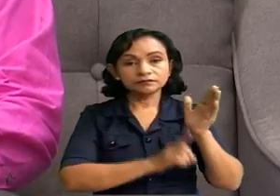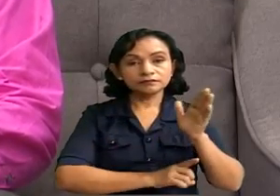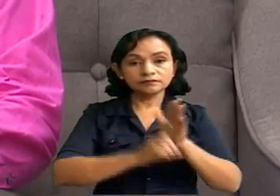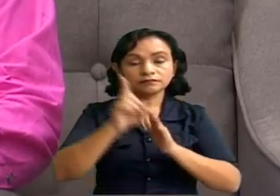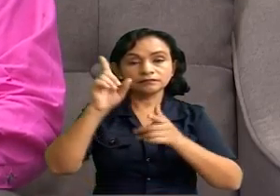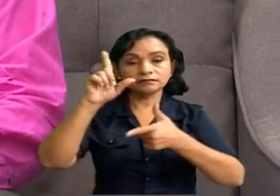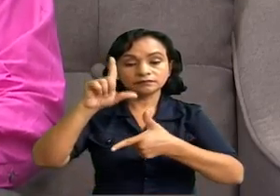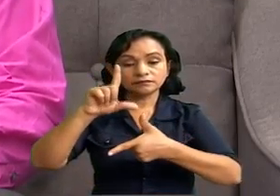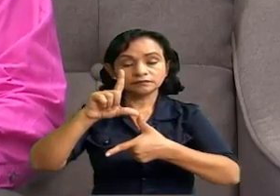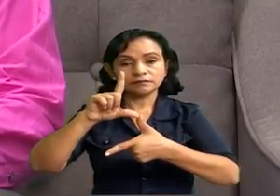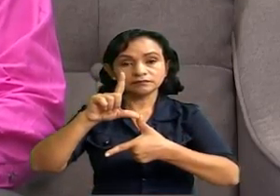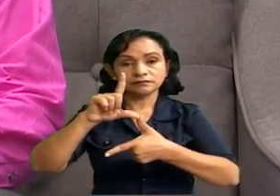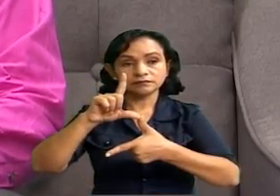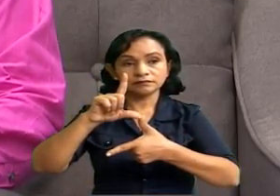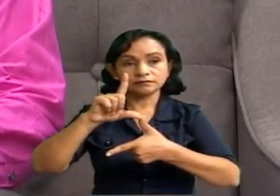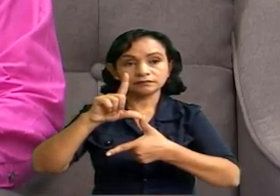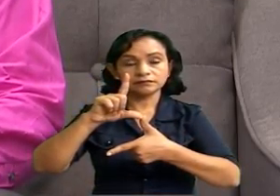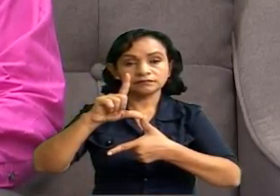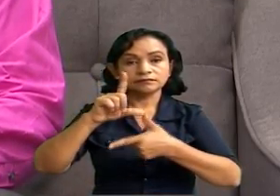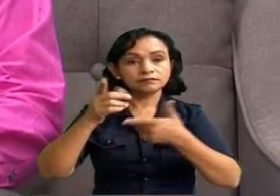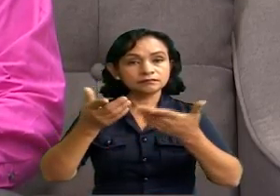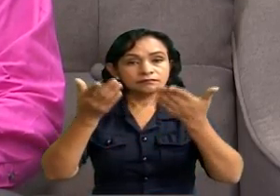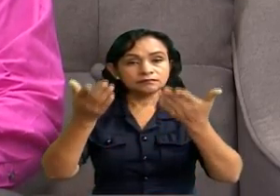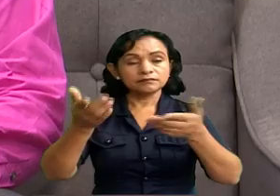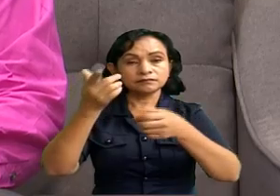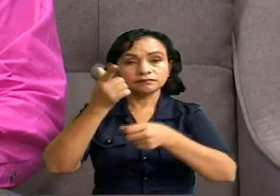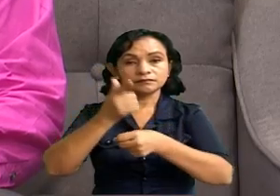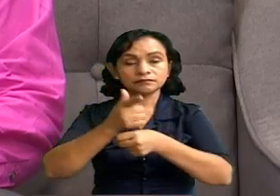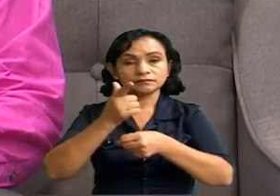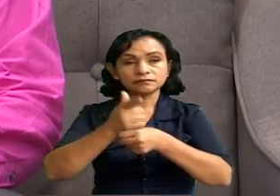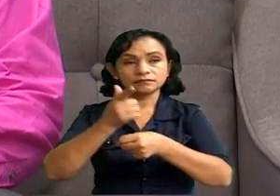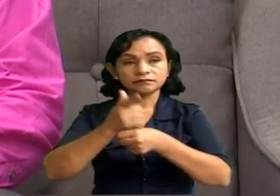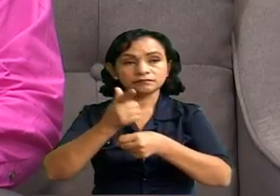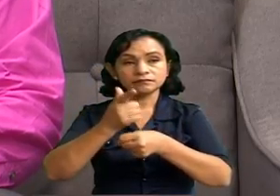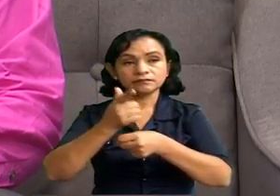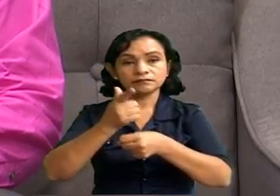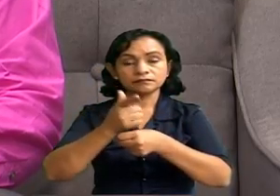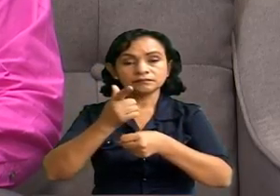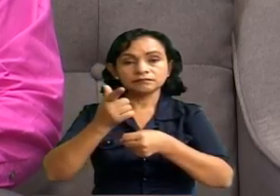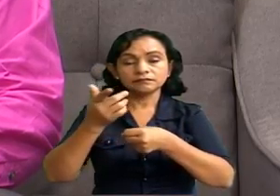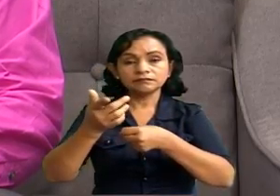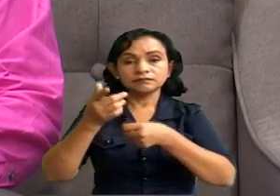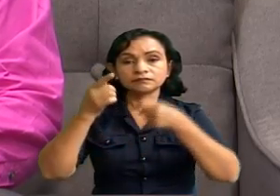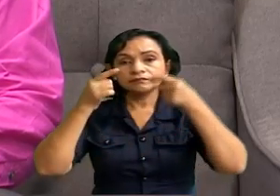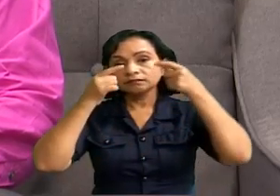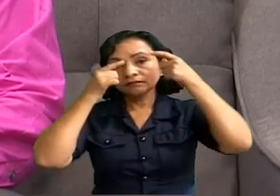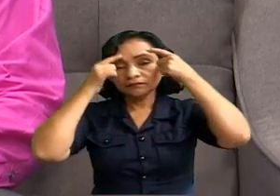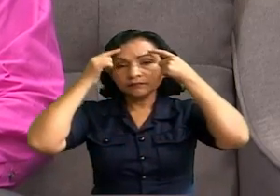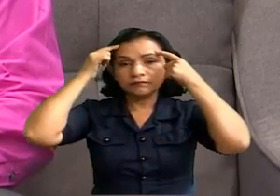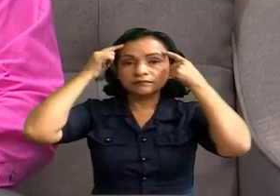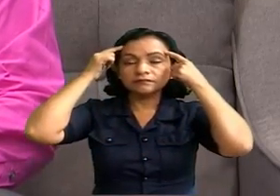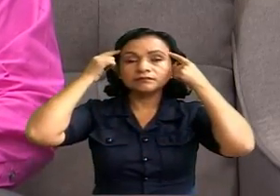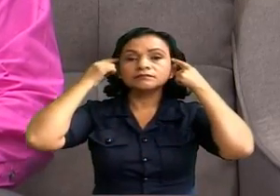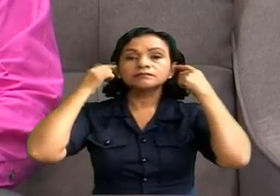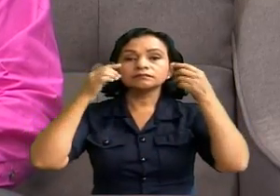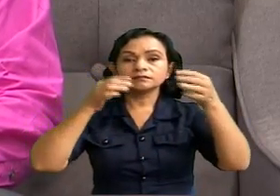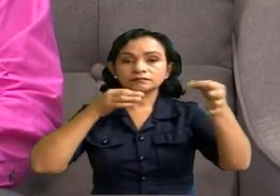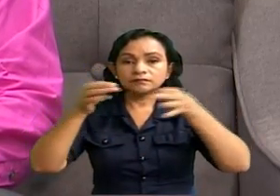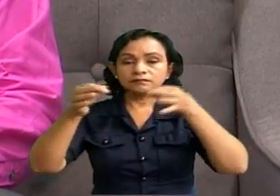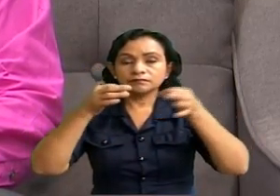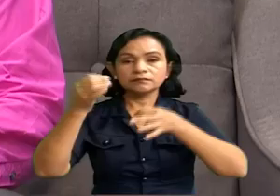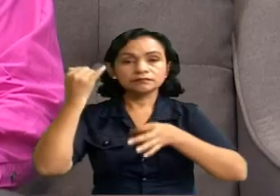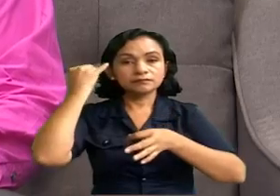emancipación. Vamos a dejarle ahora mismo con un video del comandante Hugo Chávez, donde a viva voz él nos explica a través de